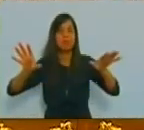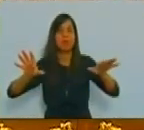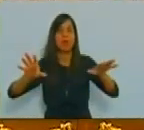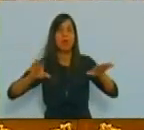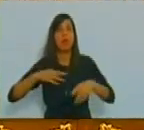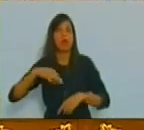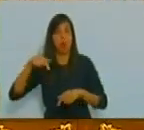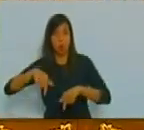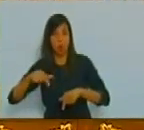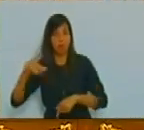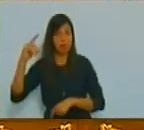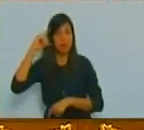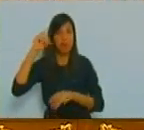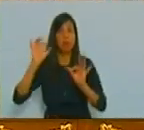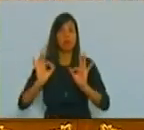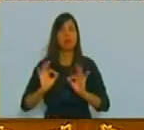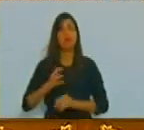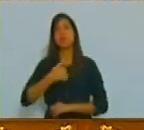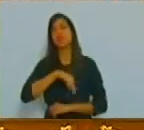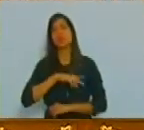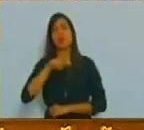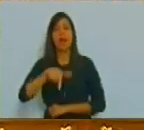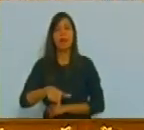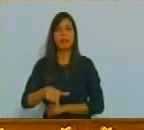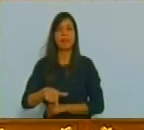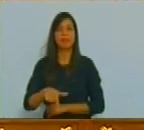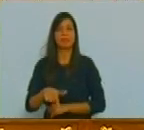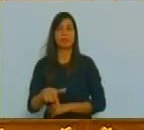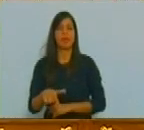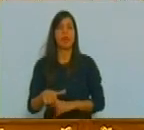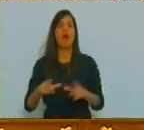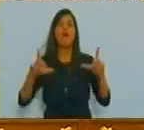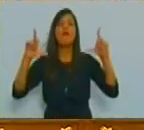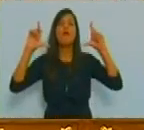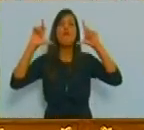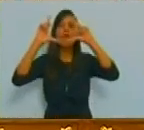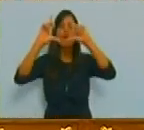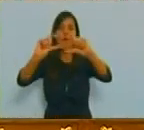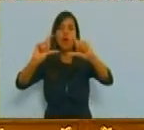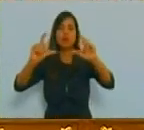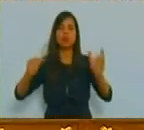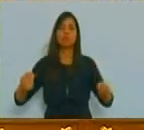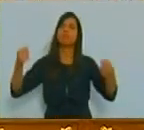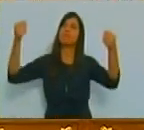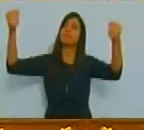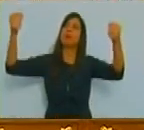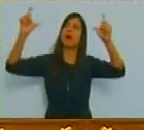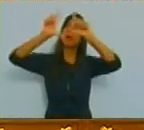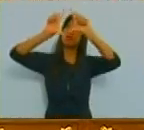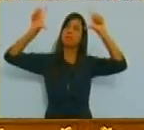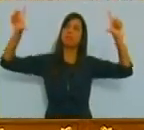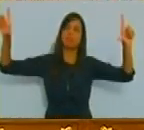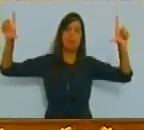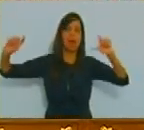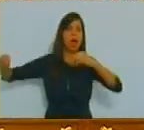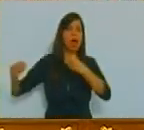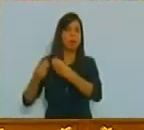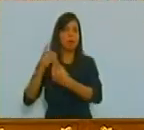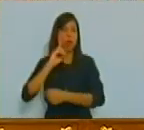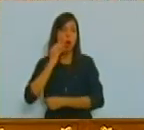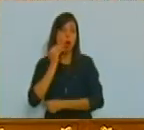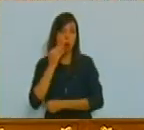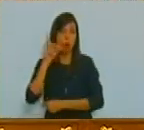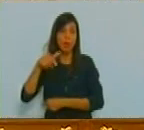queríamos hacer presencia aquí traer las fotografías de robert serra acompañada de la juventud que nos acompañó en esa hermosa